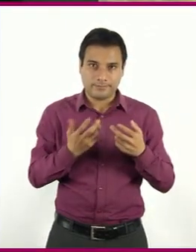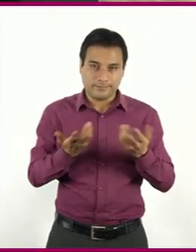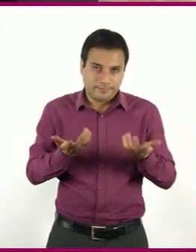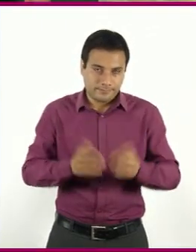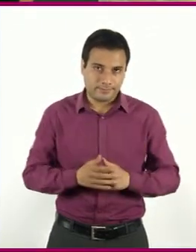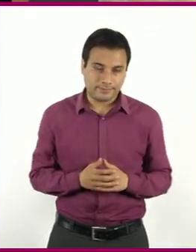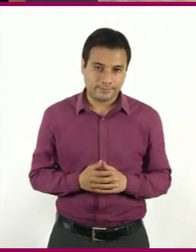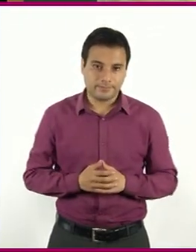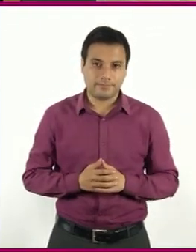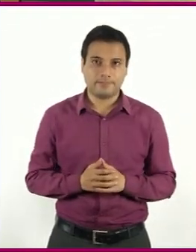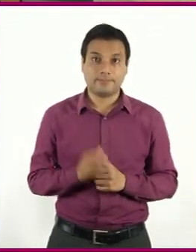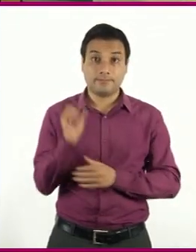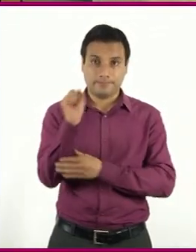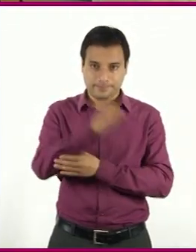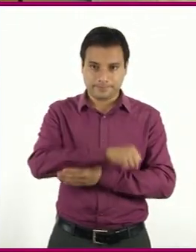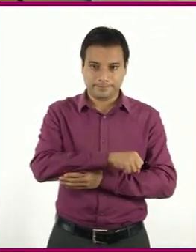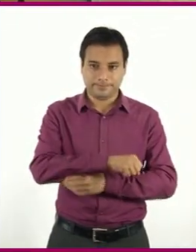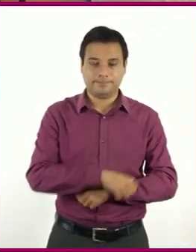Bajamos.